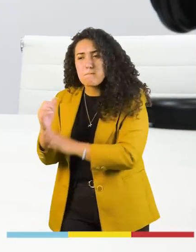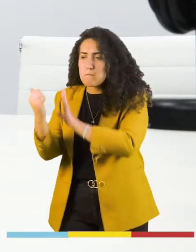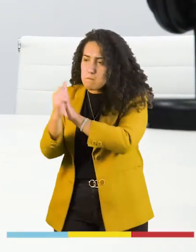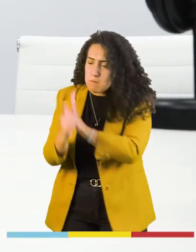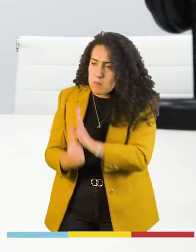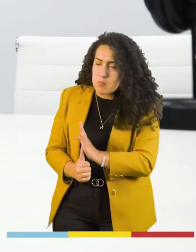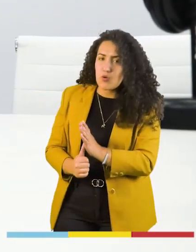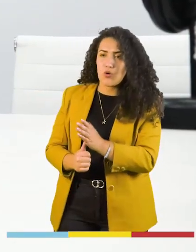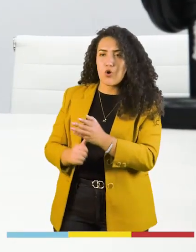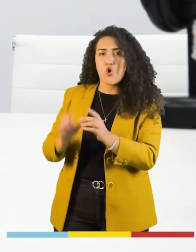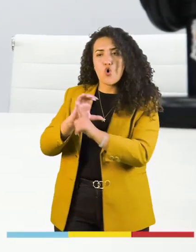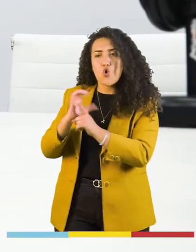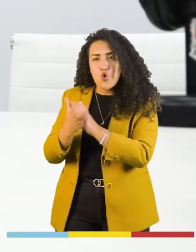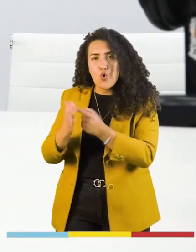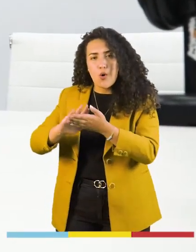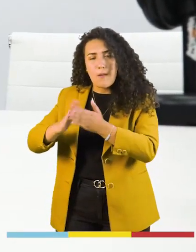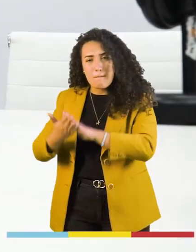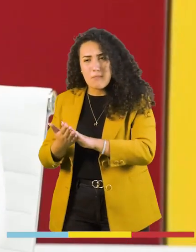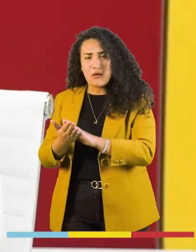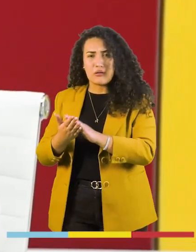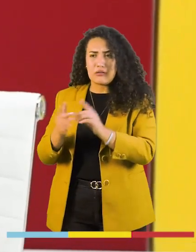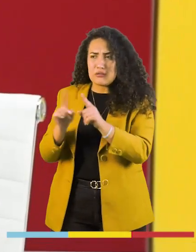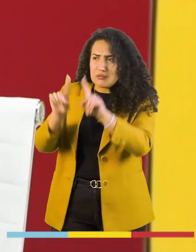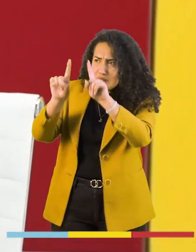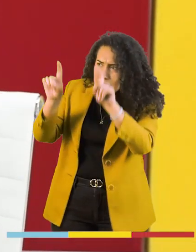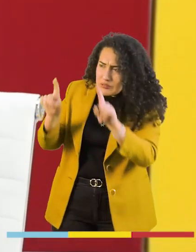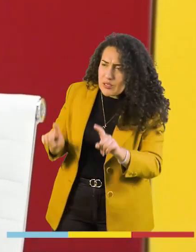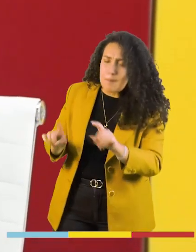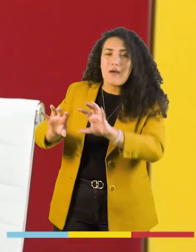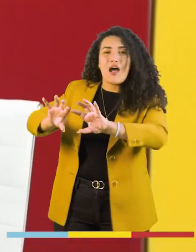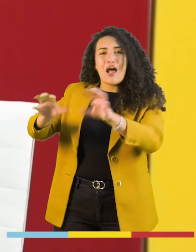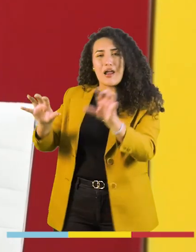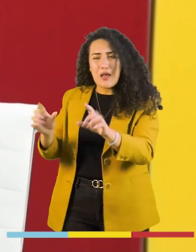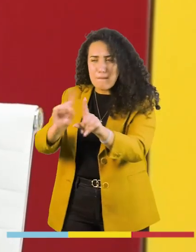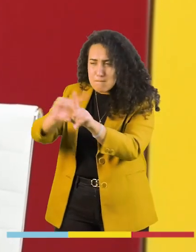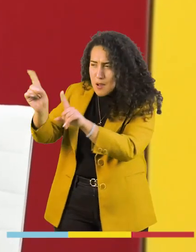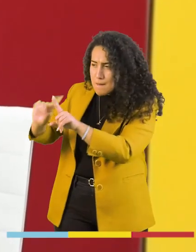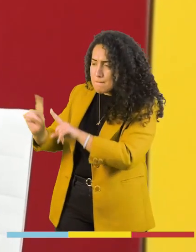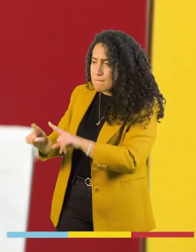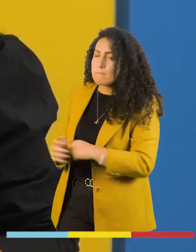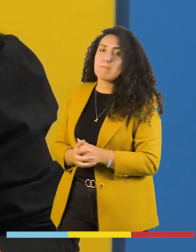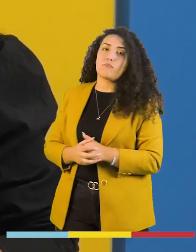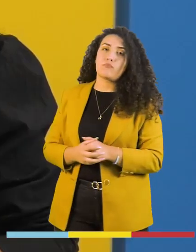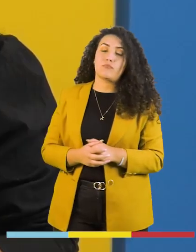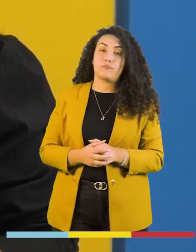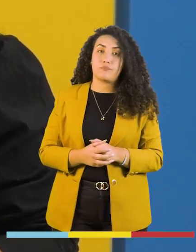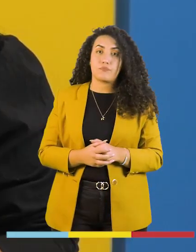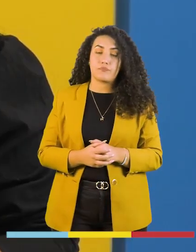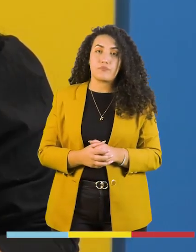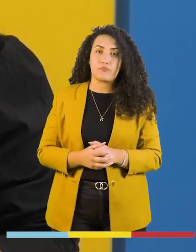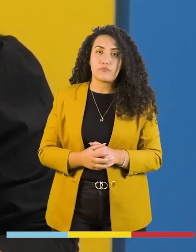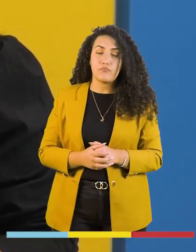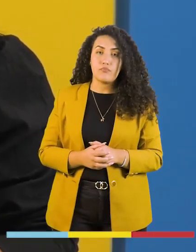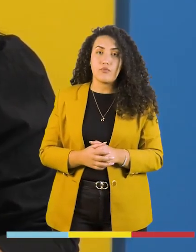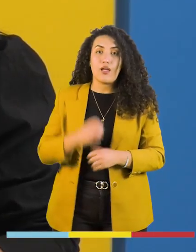red comunitaria de emisoras institucionales o emisoras comunitarias de todos los 116 municipios. Ya tenemos